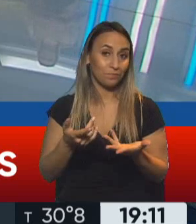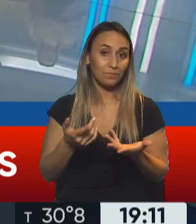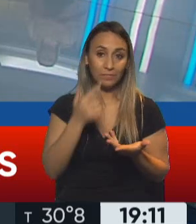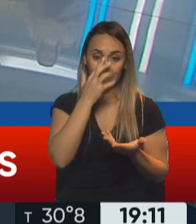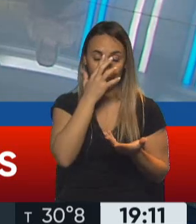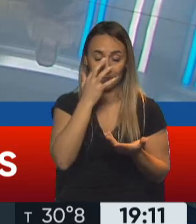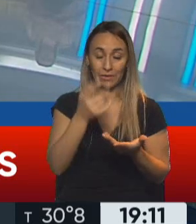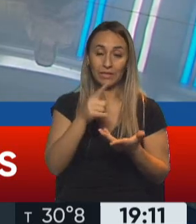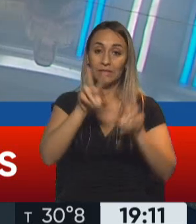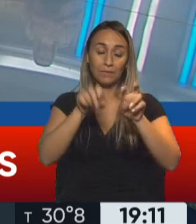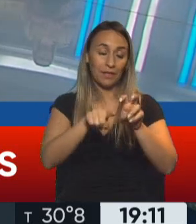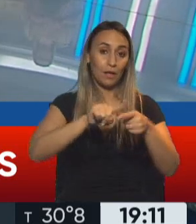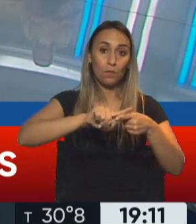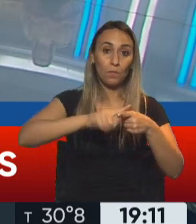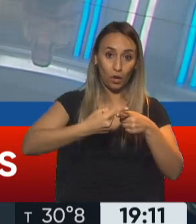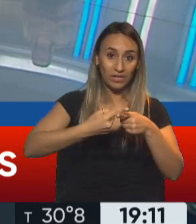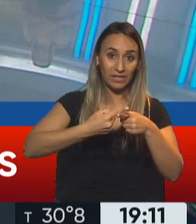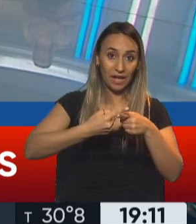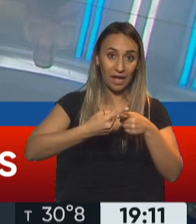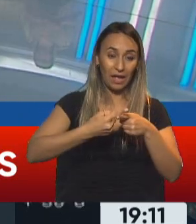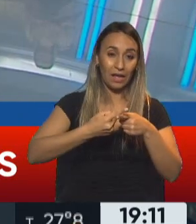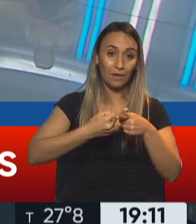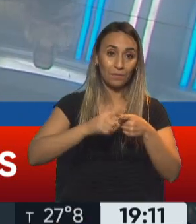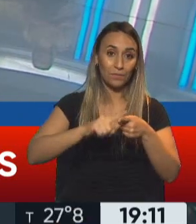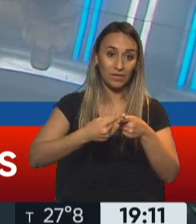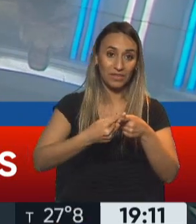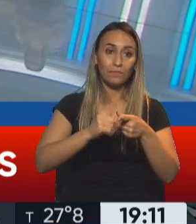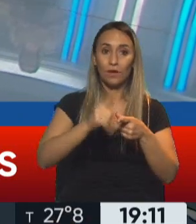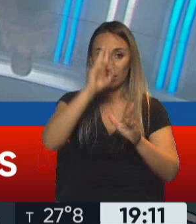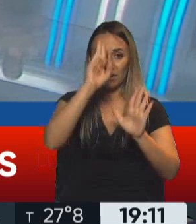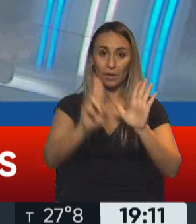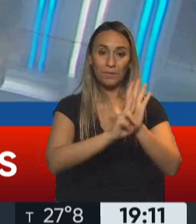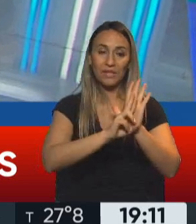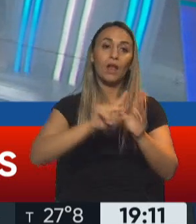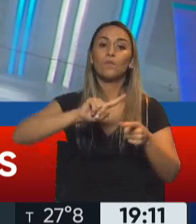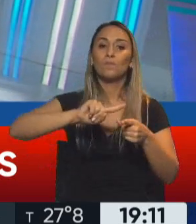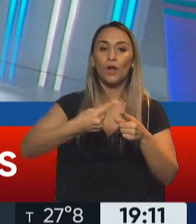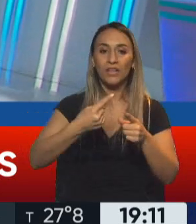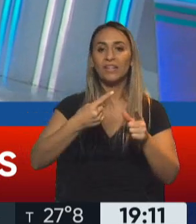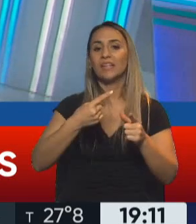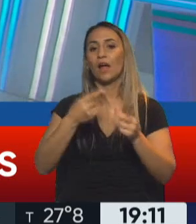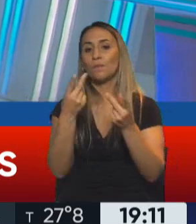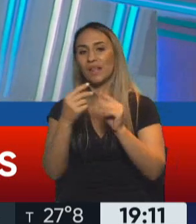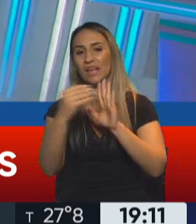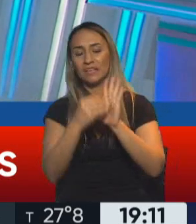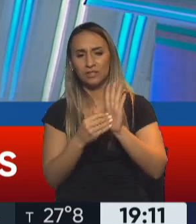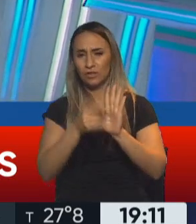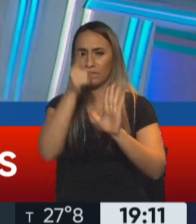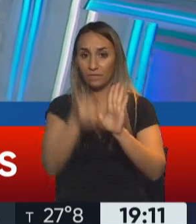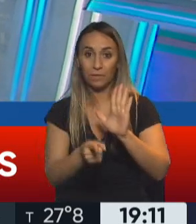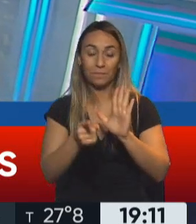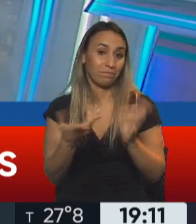de la política, de la aplicación de este programa y de este congelamiento, tiene que haber controles, ¿no? Y tiene que haber